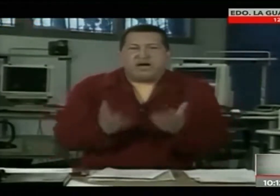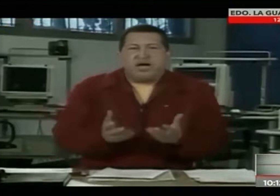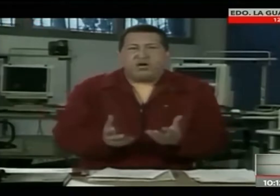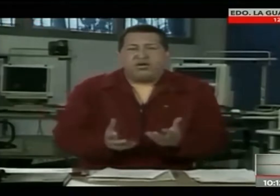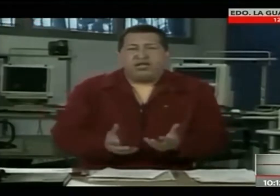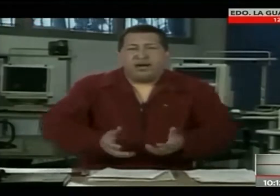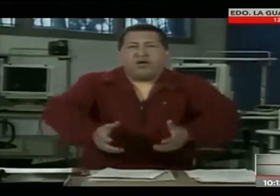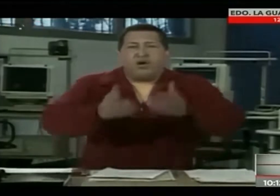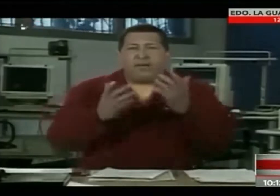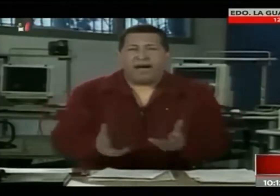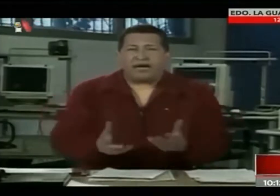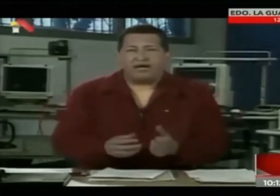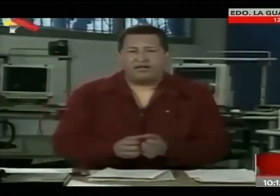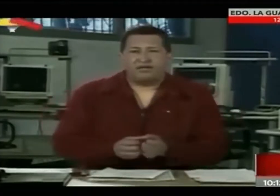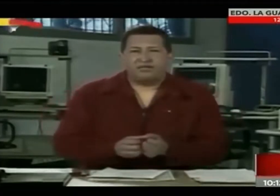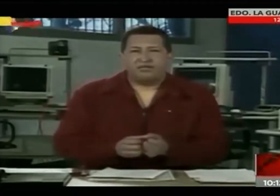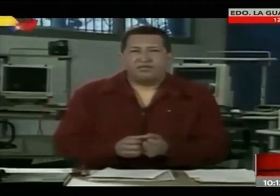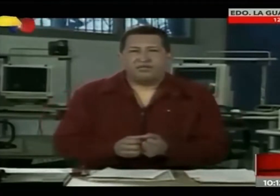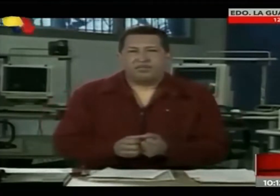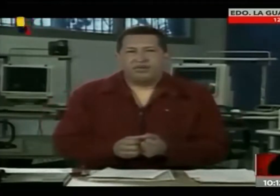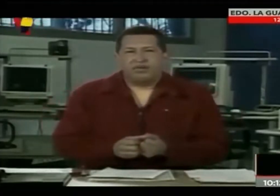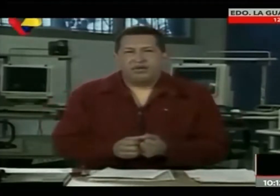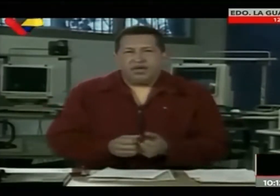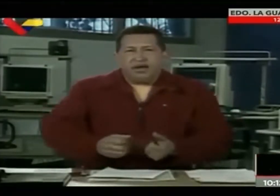llevando en sus manos la cuna de Manco Capac,